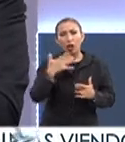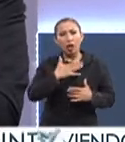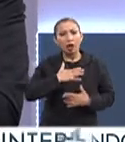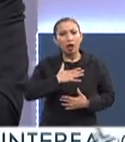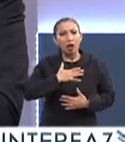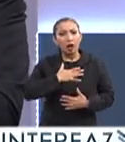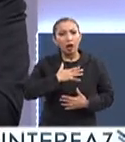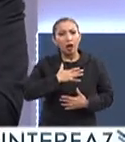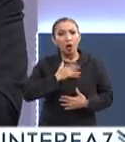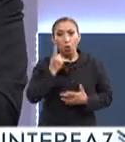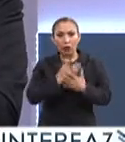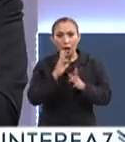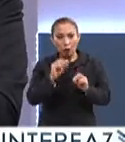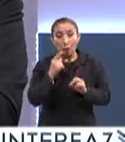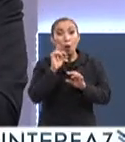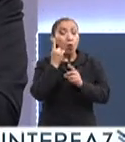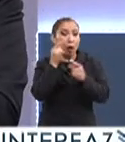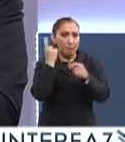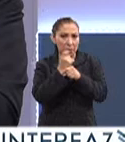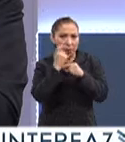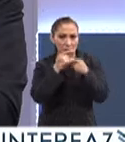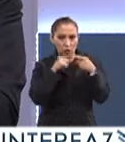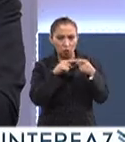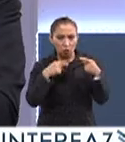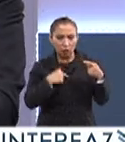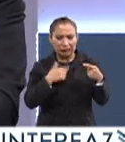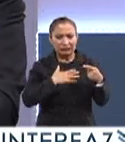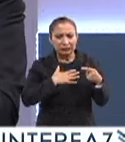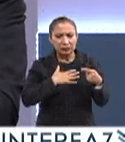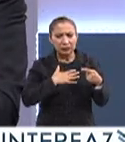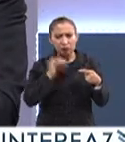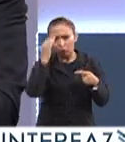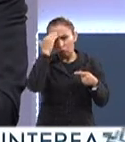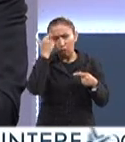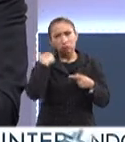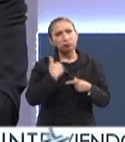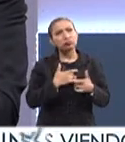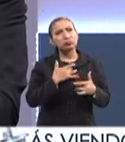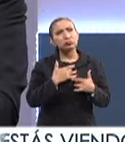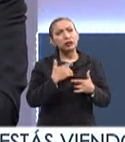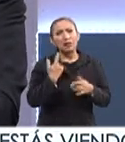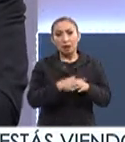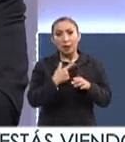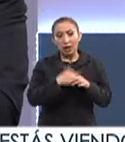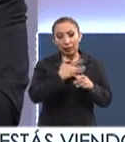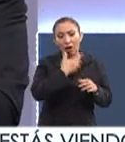pecho. No la única, pero la principal. Entonces, si nos conocemos portadores